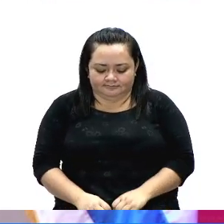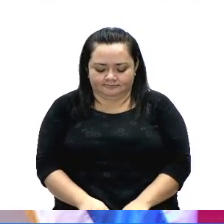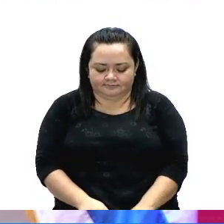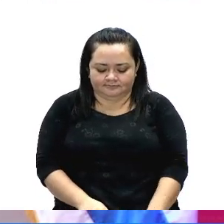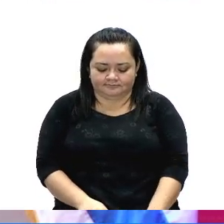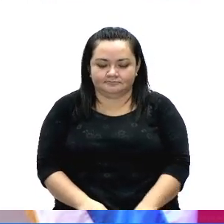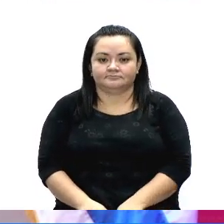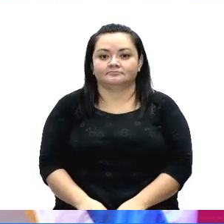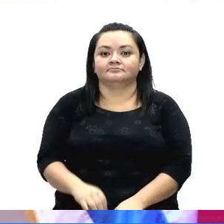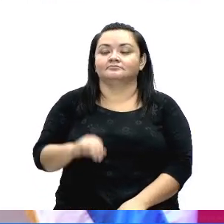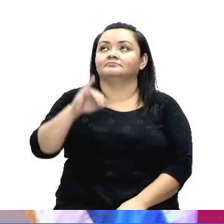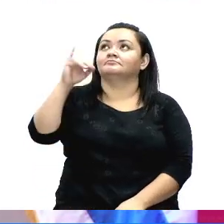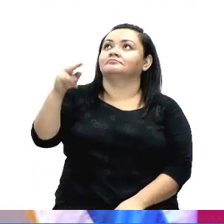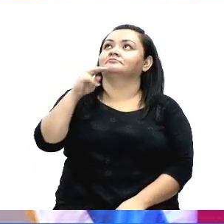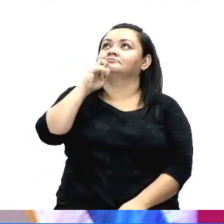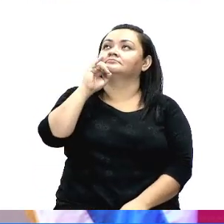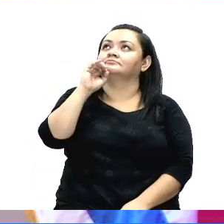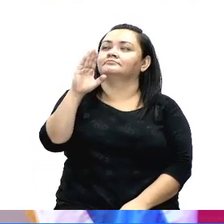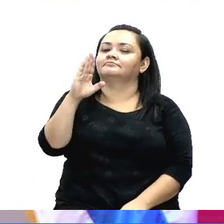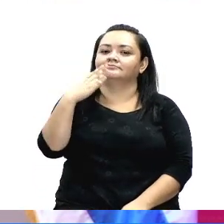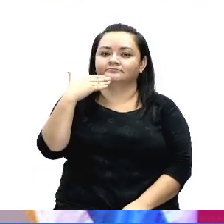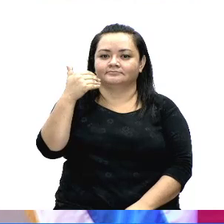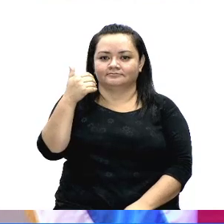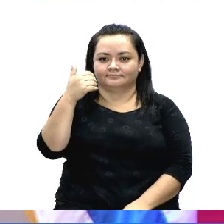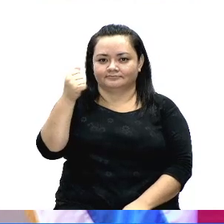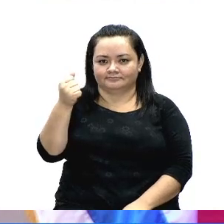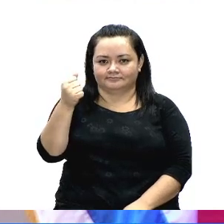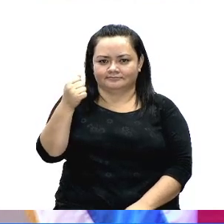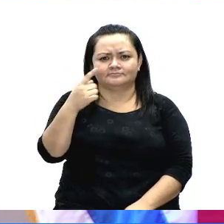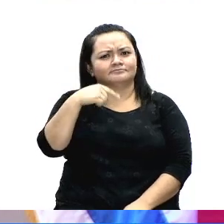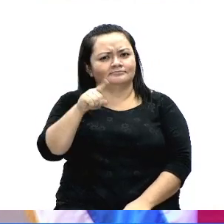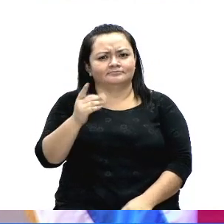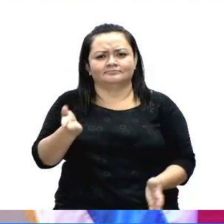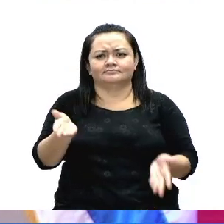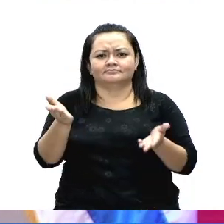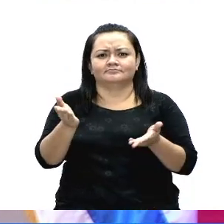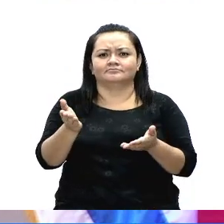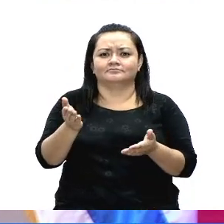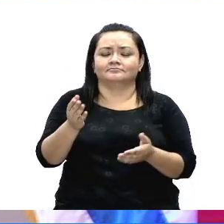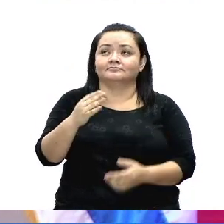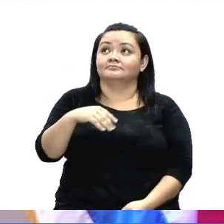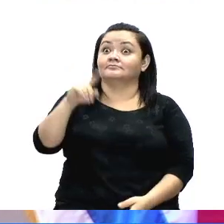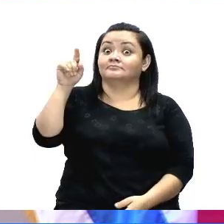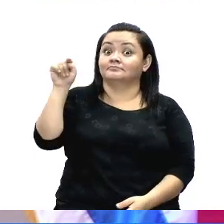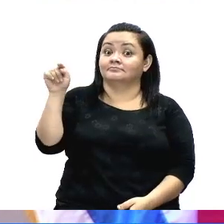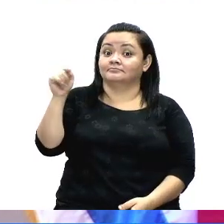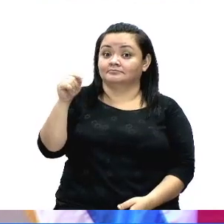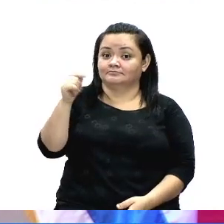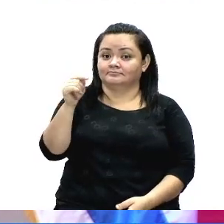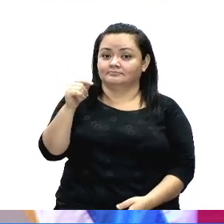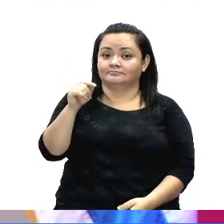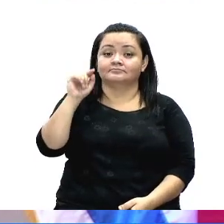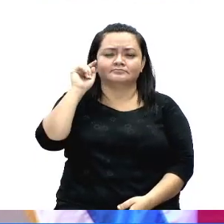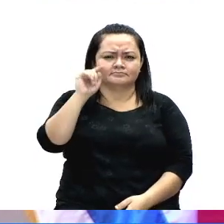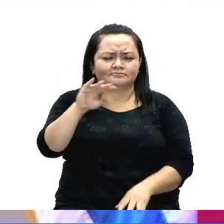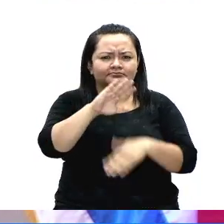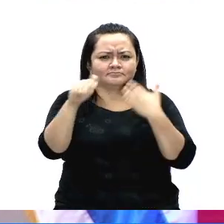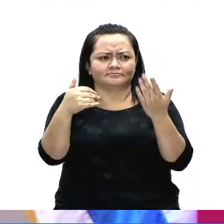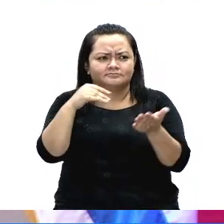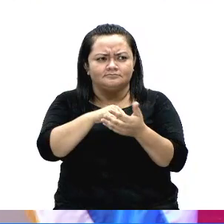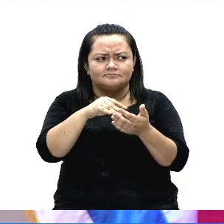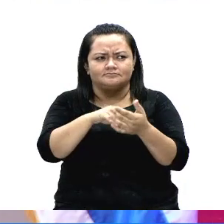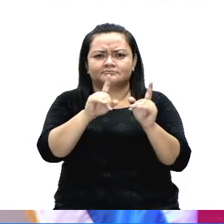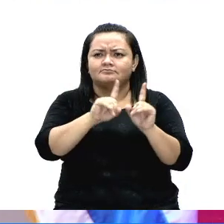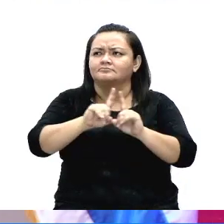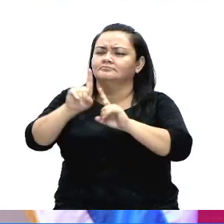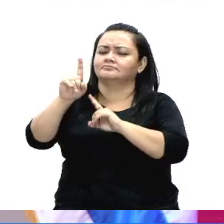jehová dijo a moisés anda sube aquí tú y el pueblo que sacaste